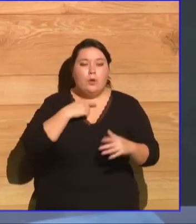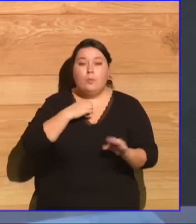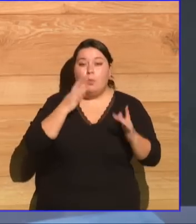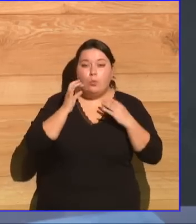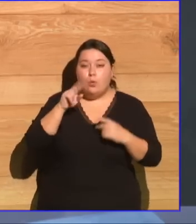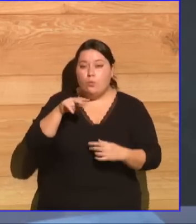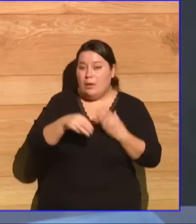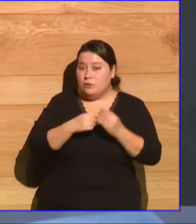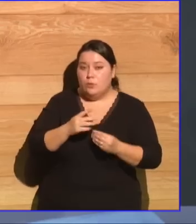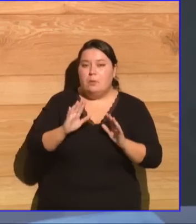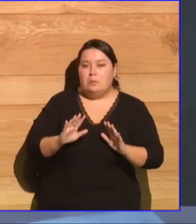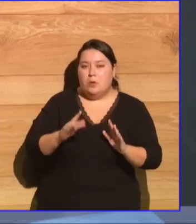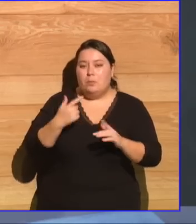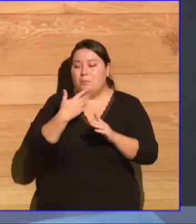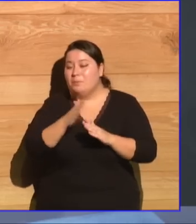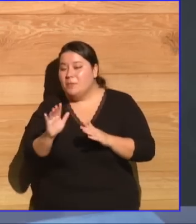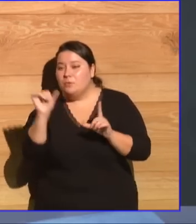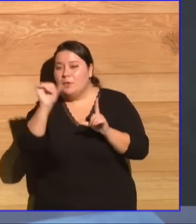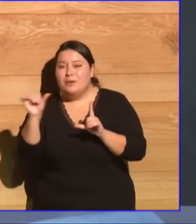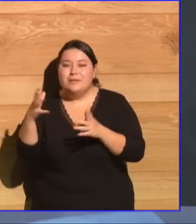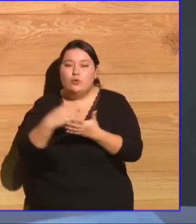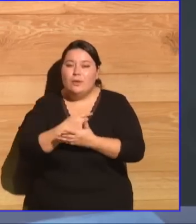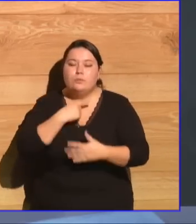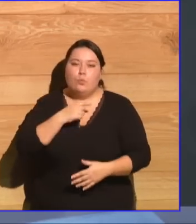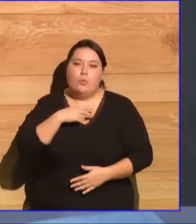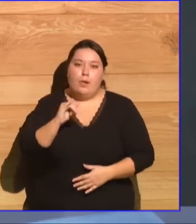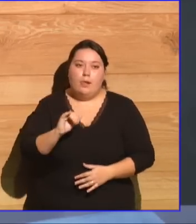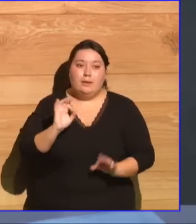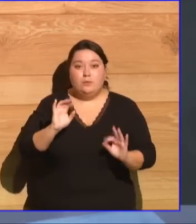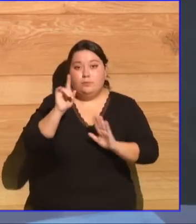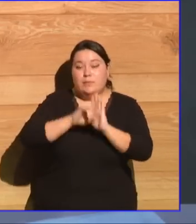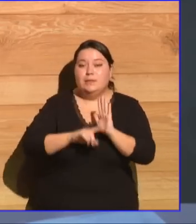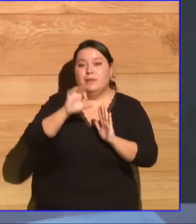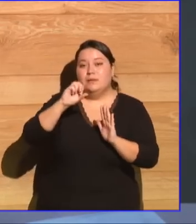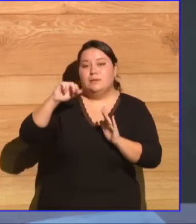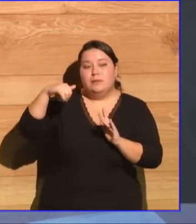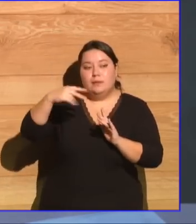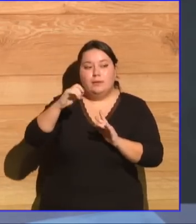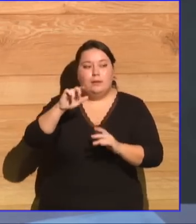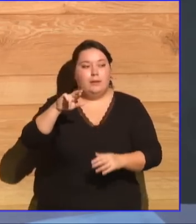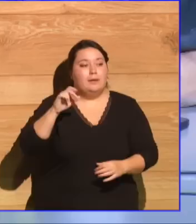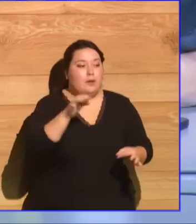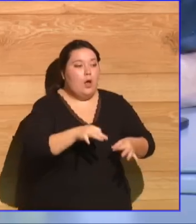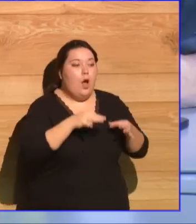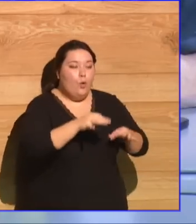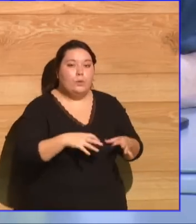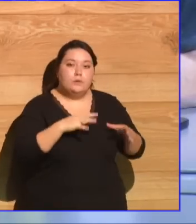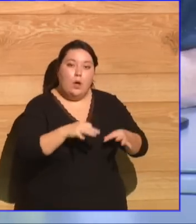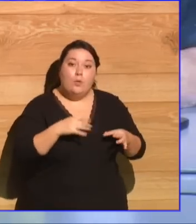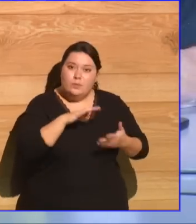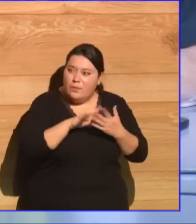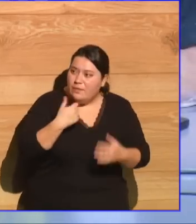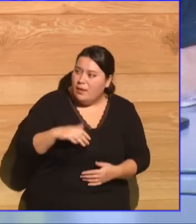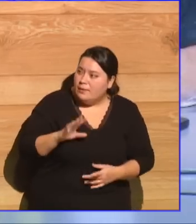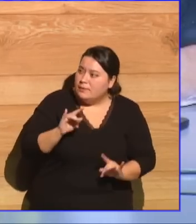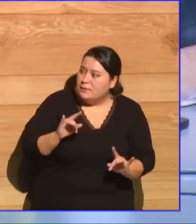pura, en todas sus películas hay siempre humor, en todas, y eso incluye La lista de Schindler, por ejemplo. En Always está John Goodman. ¿Hemos hablado de Always ya?